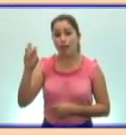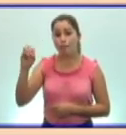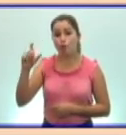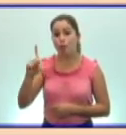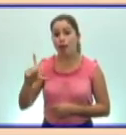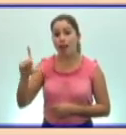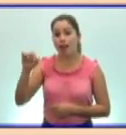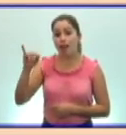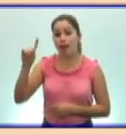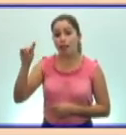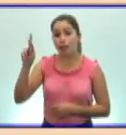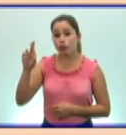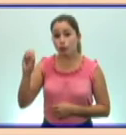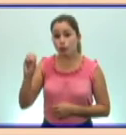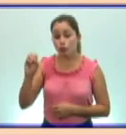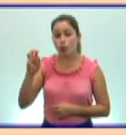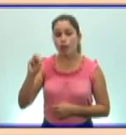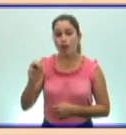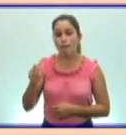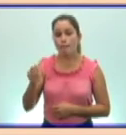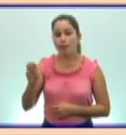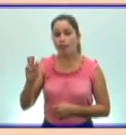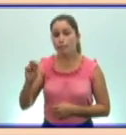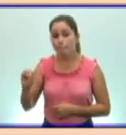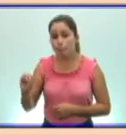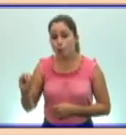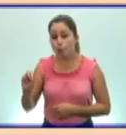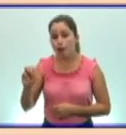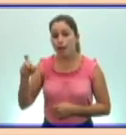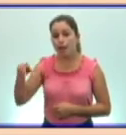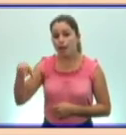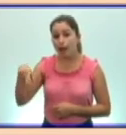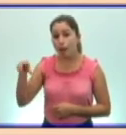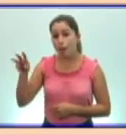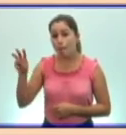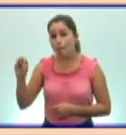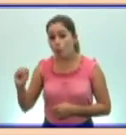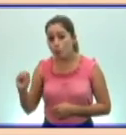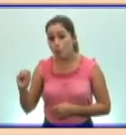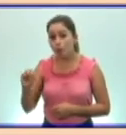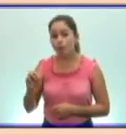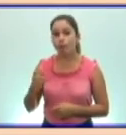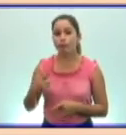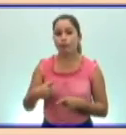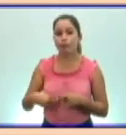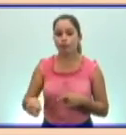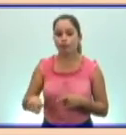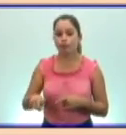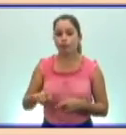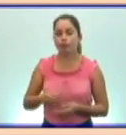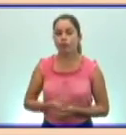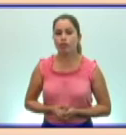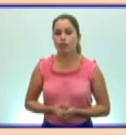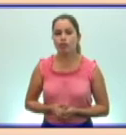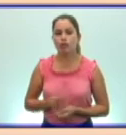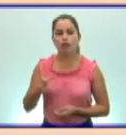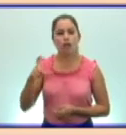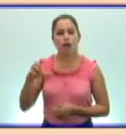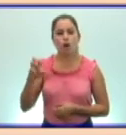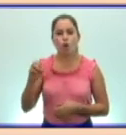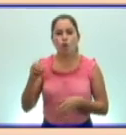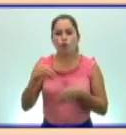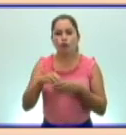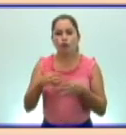masa molar en gramos por mol y la concentración de la cantidad de sustancia de